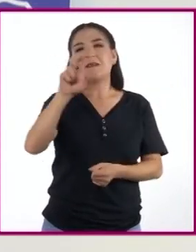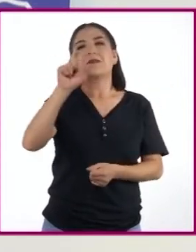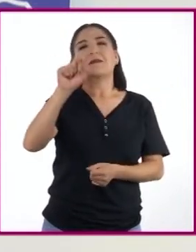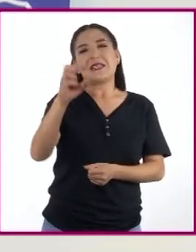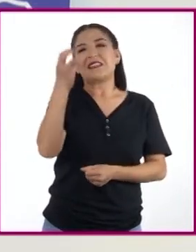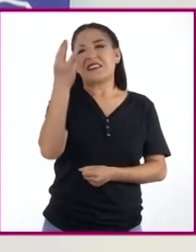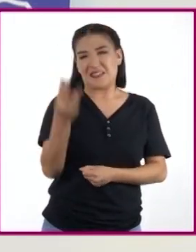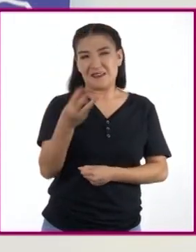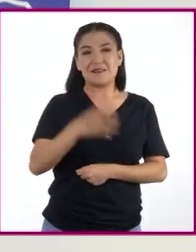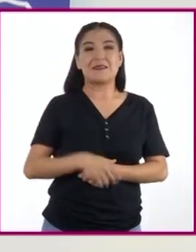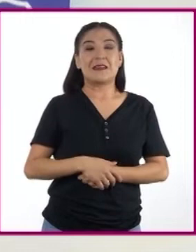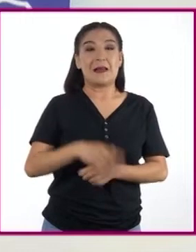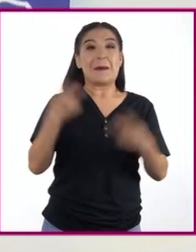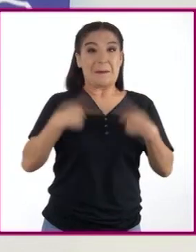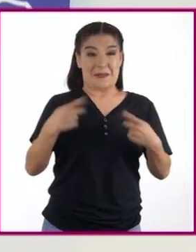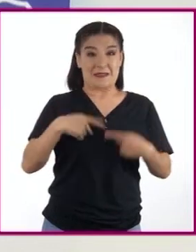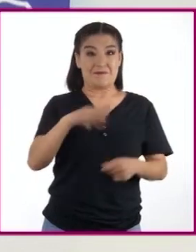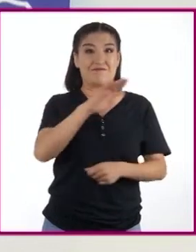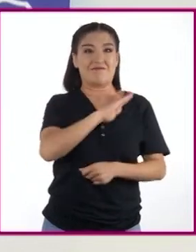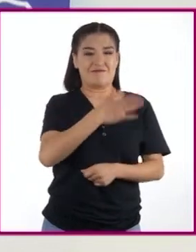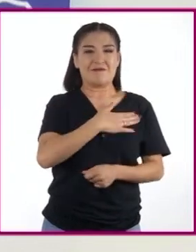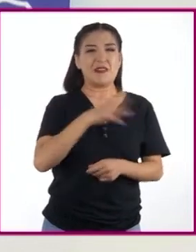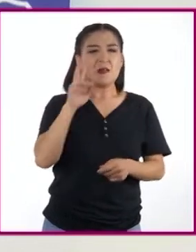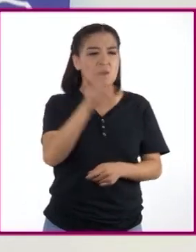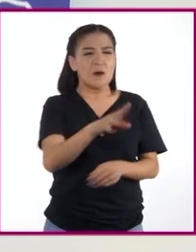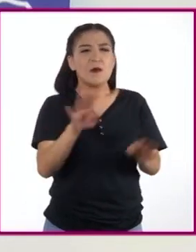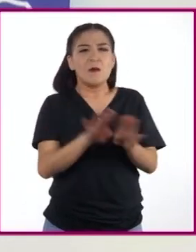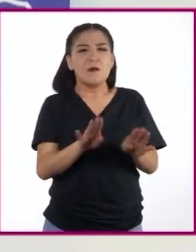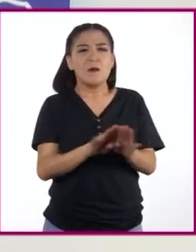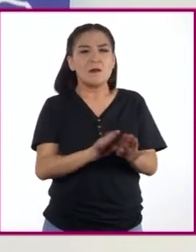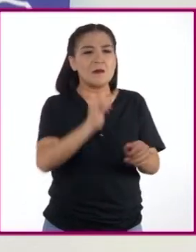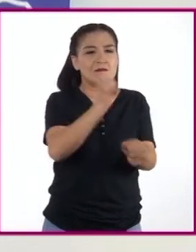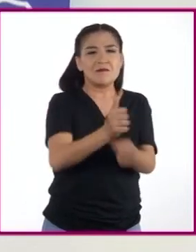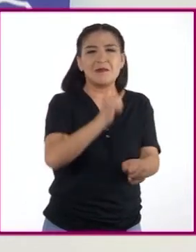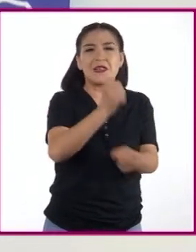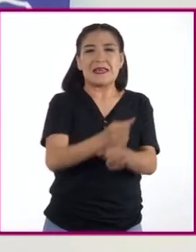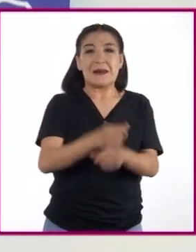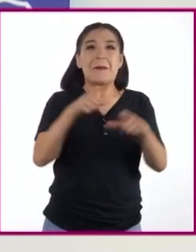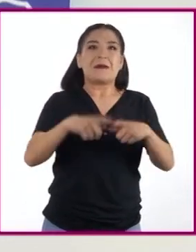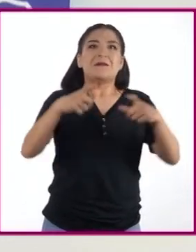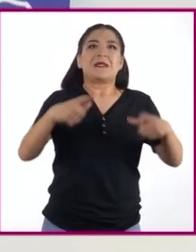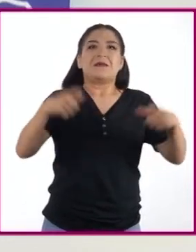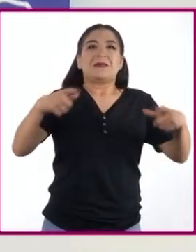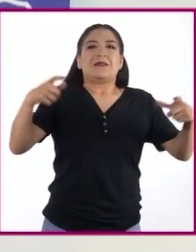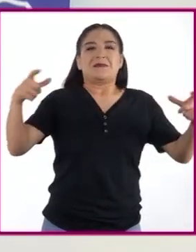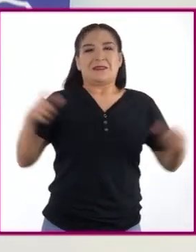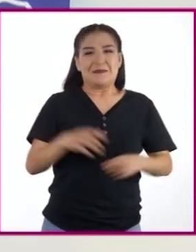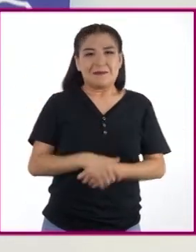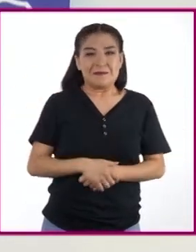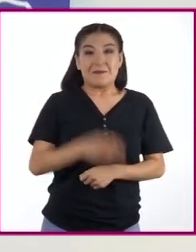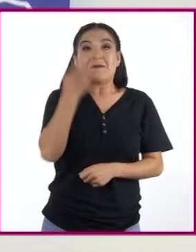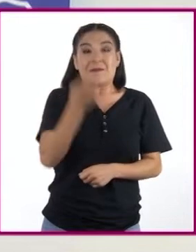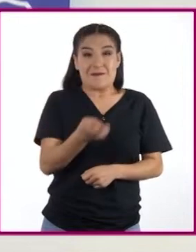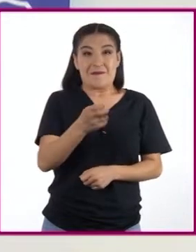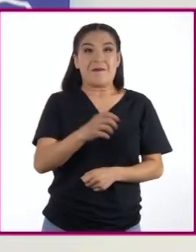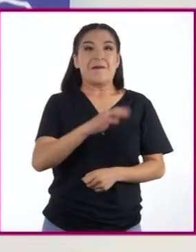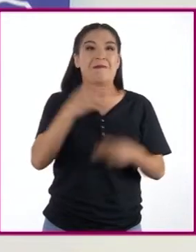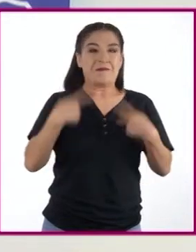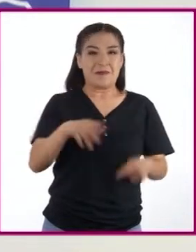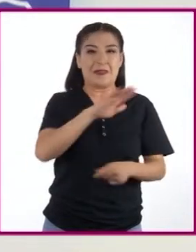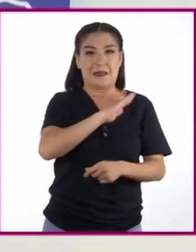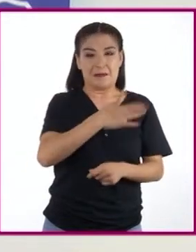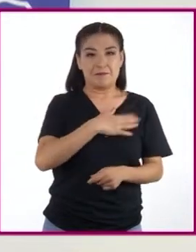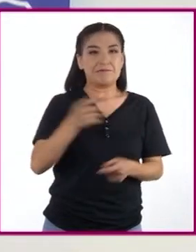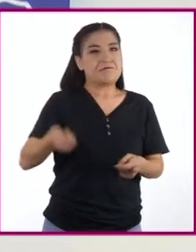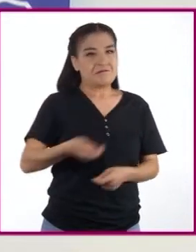Los españoles hicieron sentir su presencia cada vez más numerosa. A estos españoles se